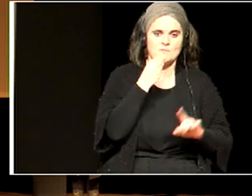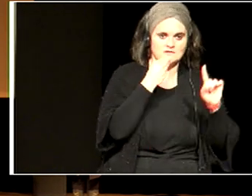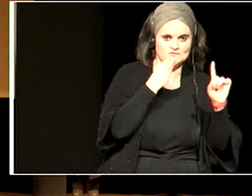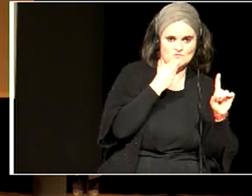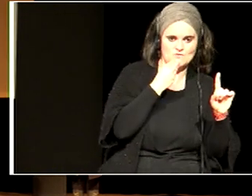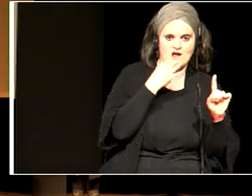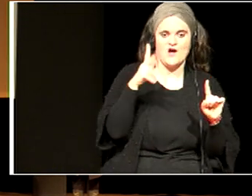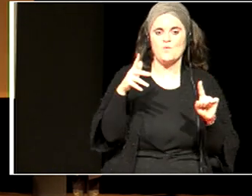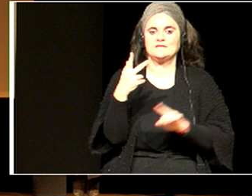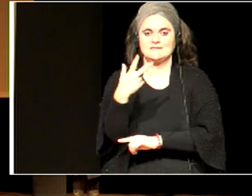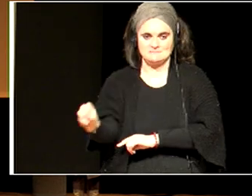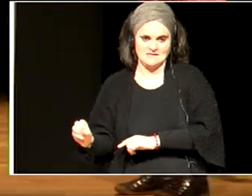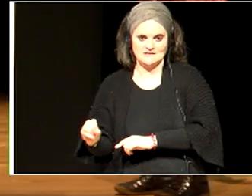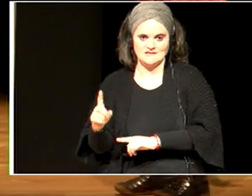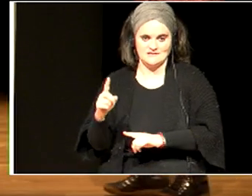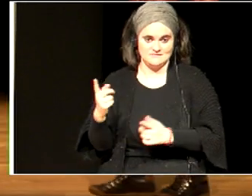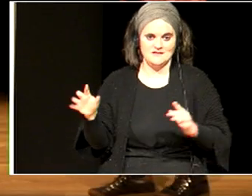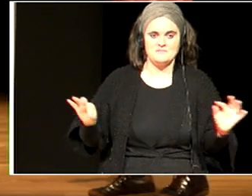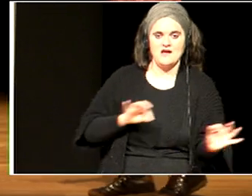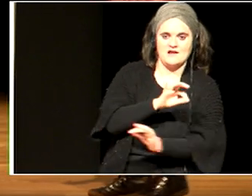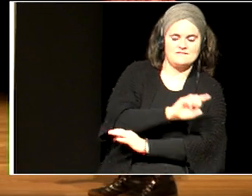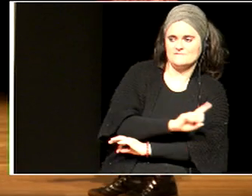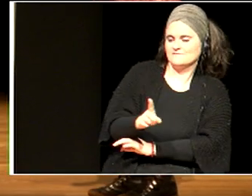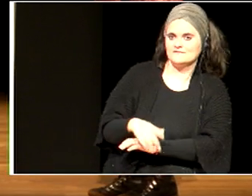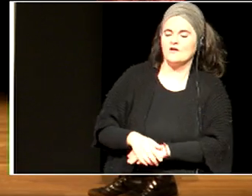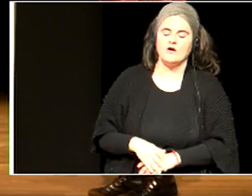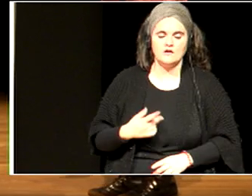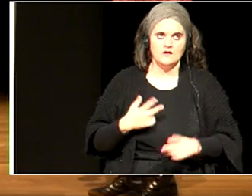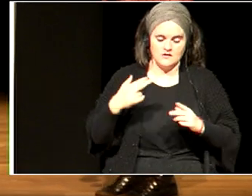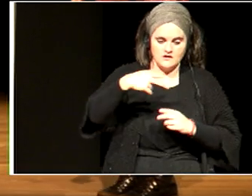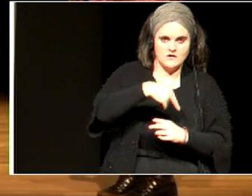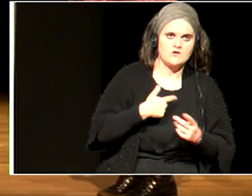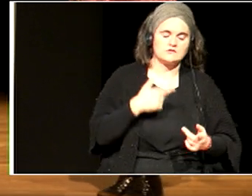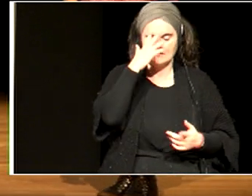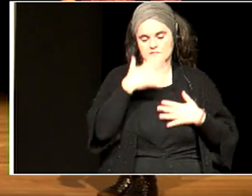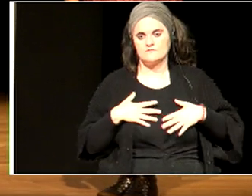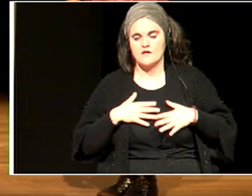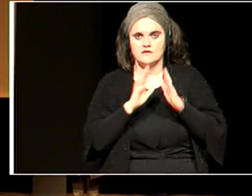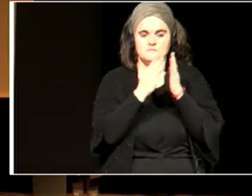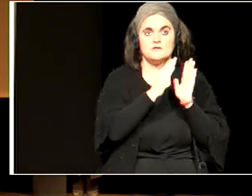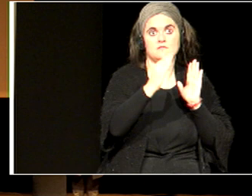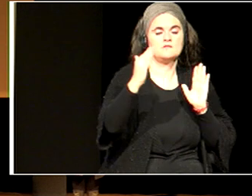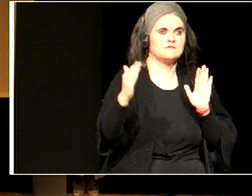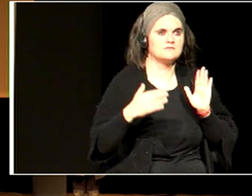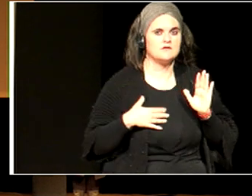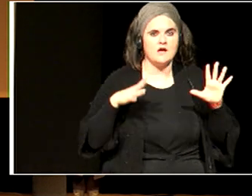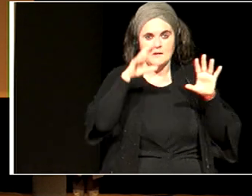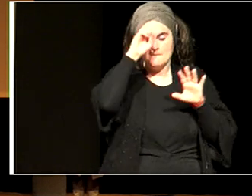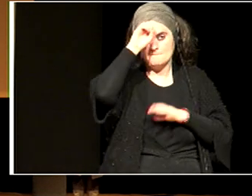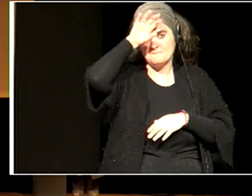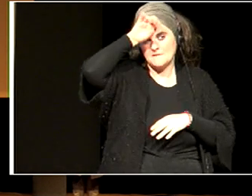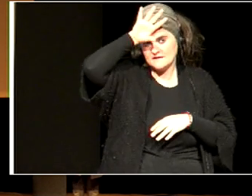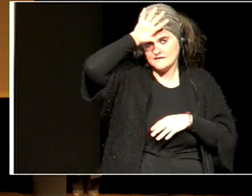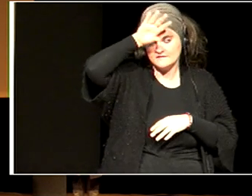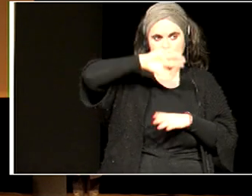no al revés por dios que a veces nos pasamos ahí recorta y pega y disfruta una biblioteca de mina y la minería